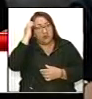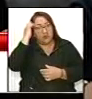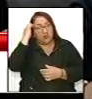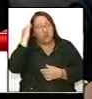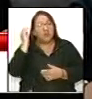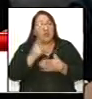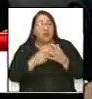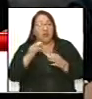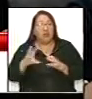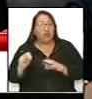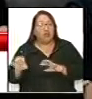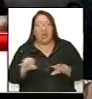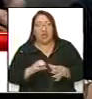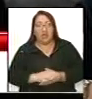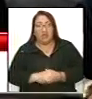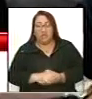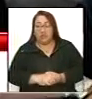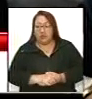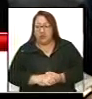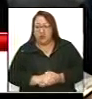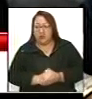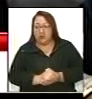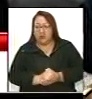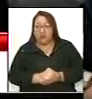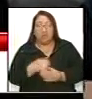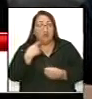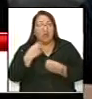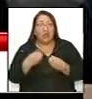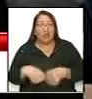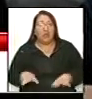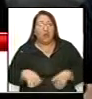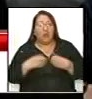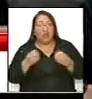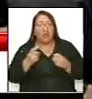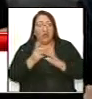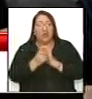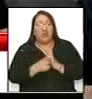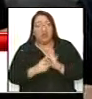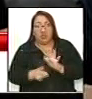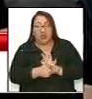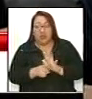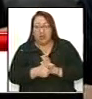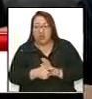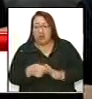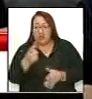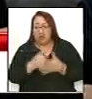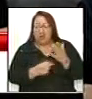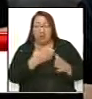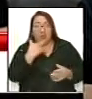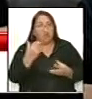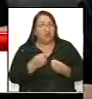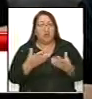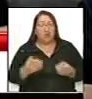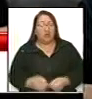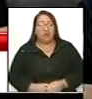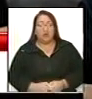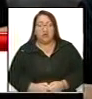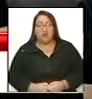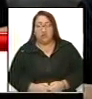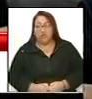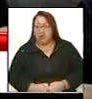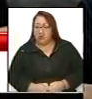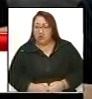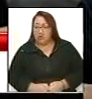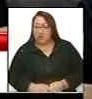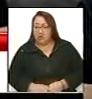impunemente no se hicieron. O sea, se ha perdido la oportunidad en este decreto legislativo para mejorar muchísimas cosas que se pueden mejorar